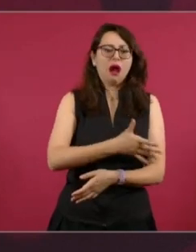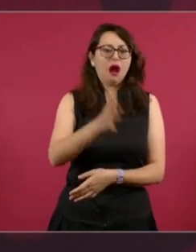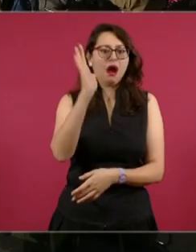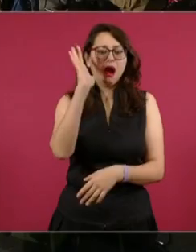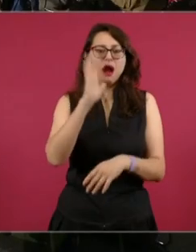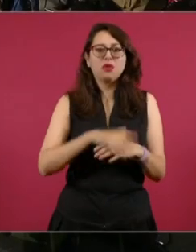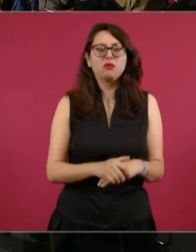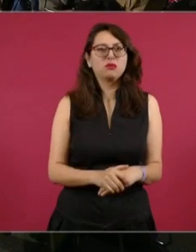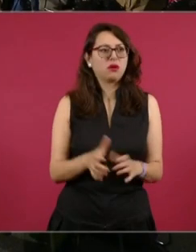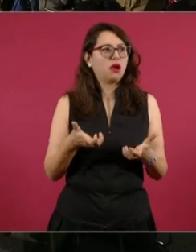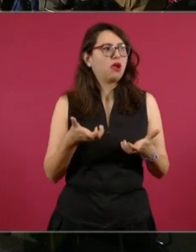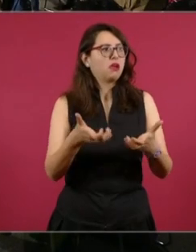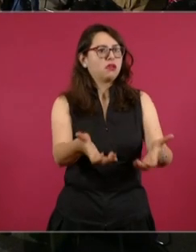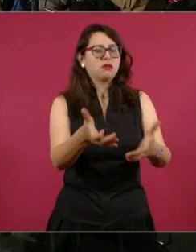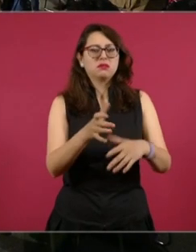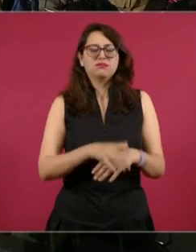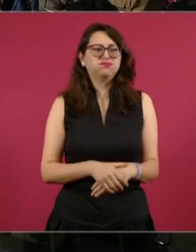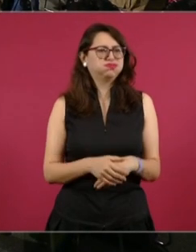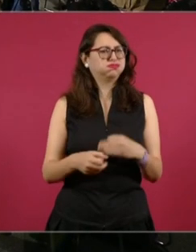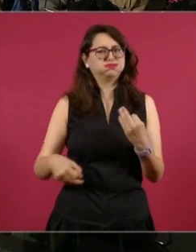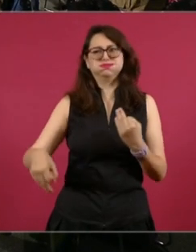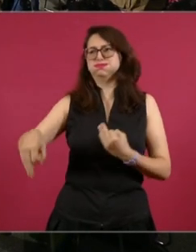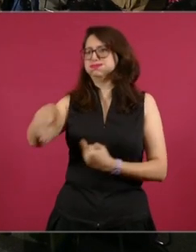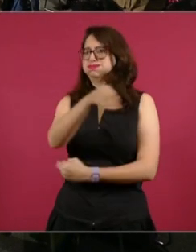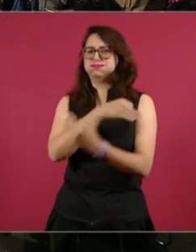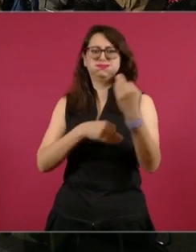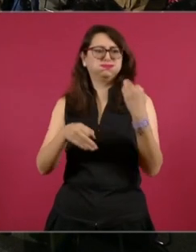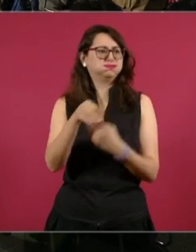las carreteras, todo.